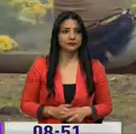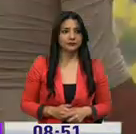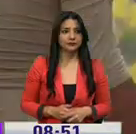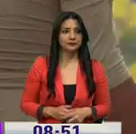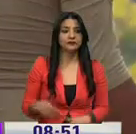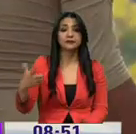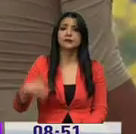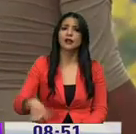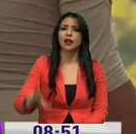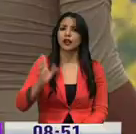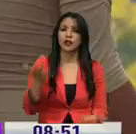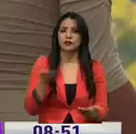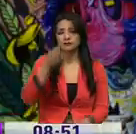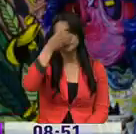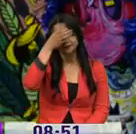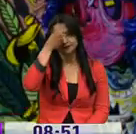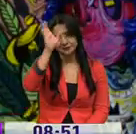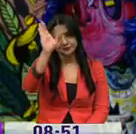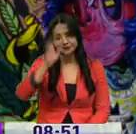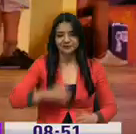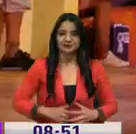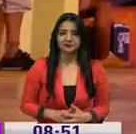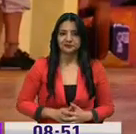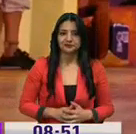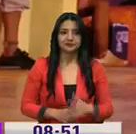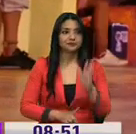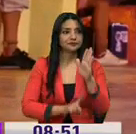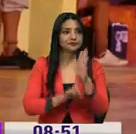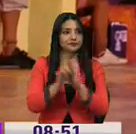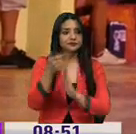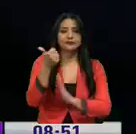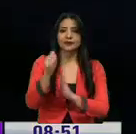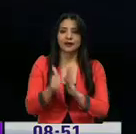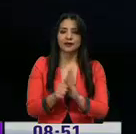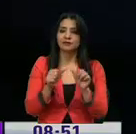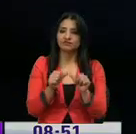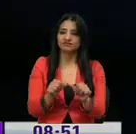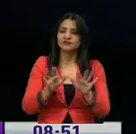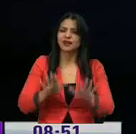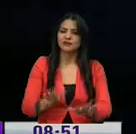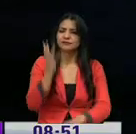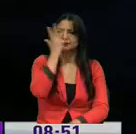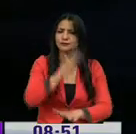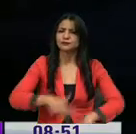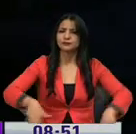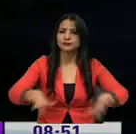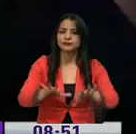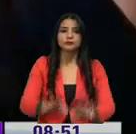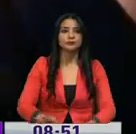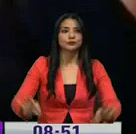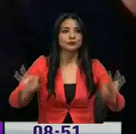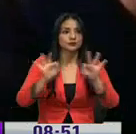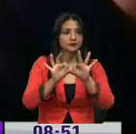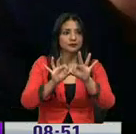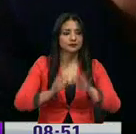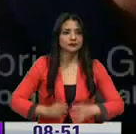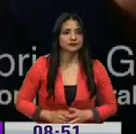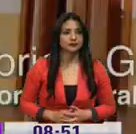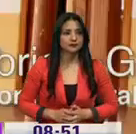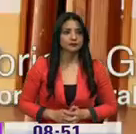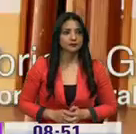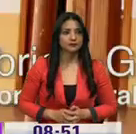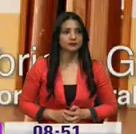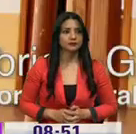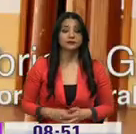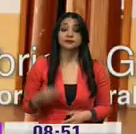Loja es sinónimo de cultura, donde el desarrollo del arte se ha convertido en una parte fundamental de sus habitantes. Yo creo que nuestro